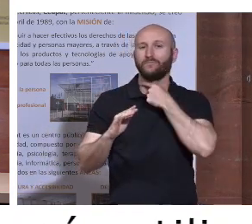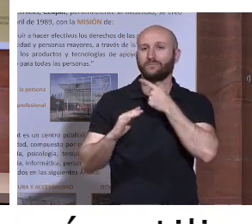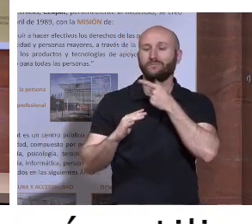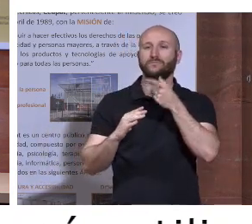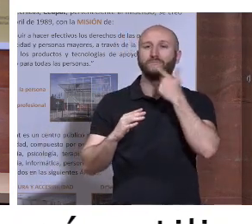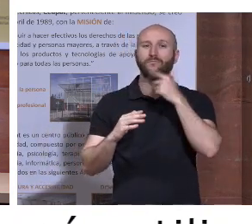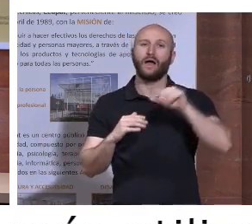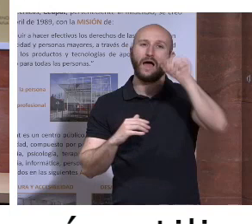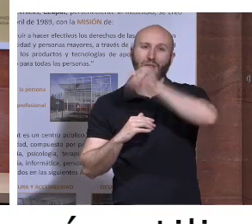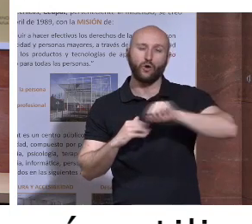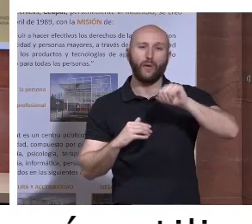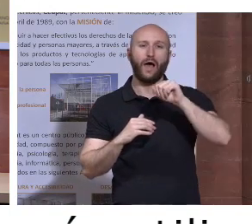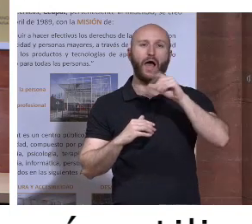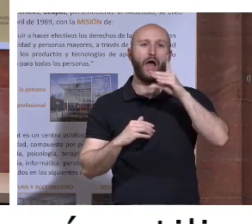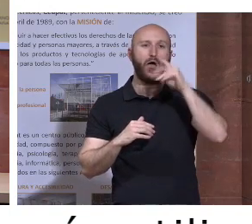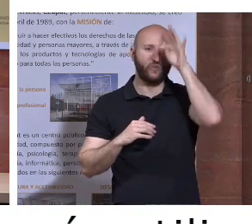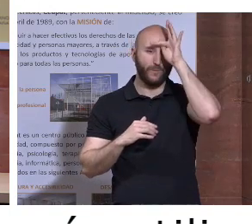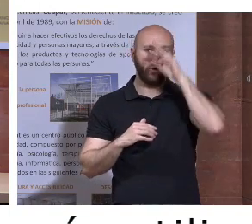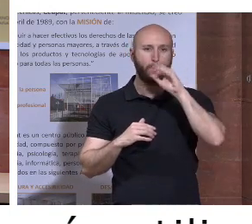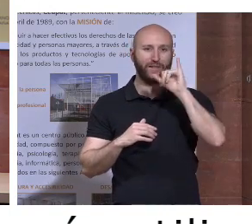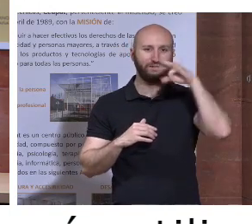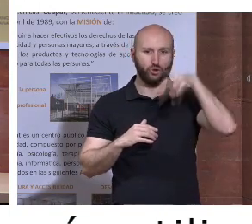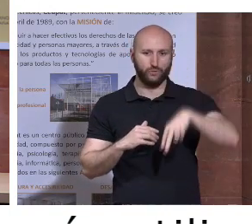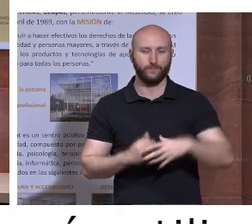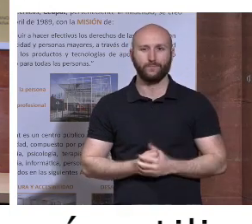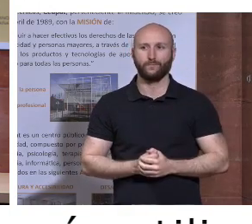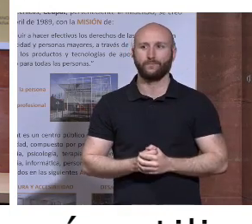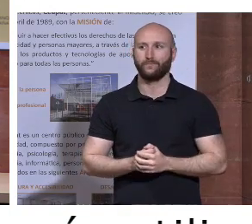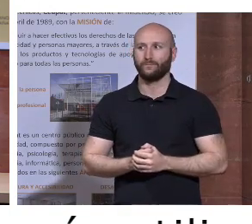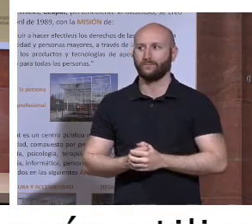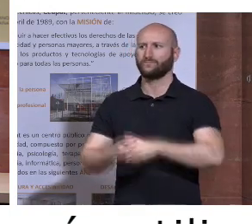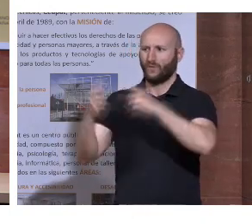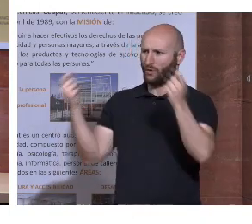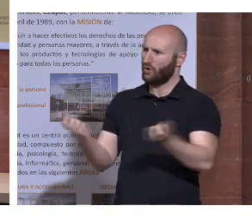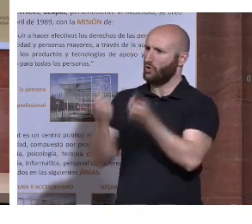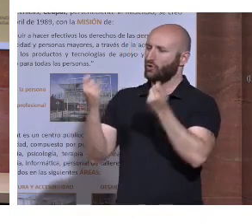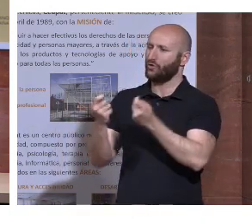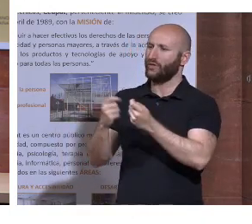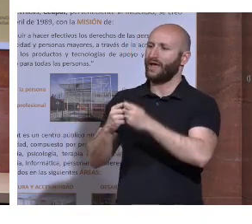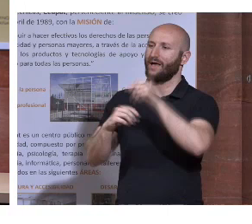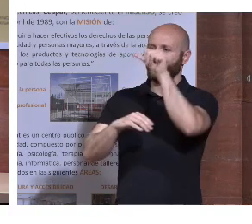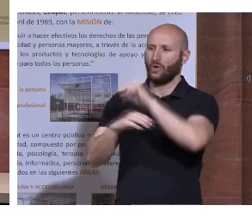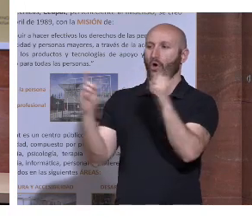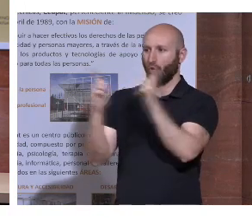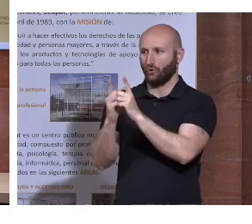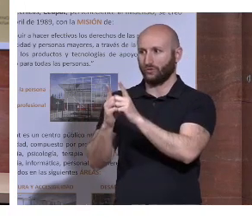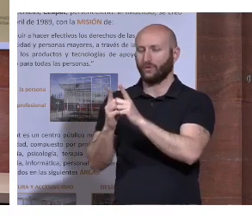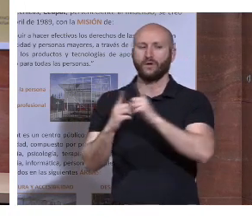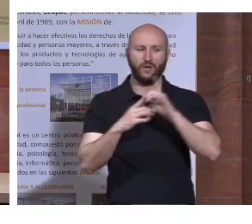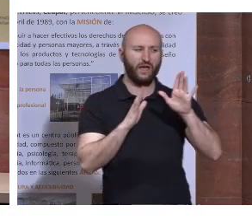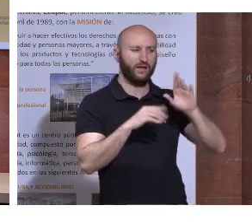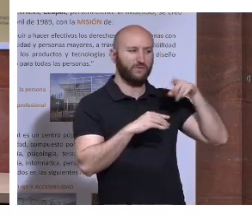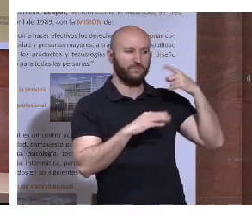arroba Domingo Pisón. Más fácil imposible. Y anuncia tu cortometraje, que lo sepan, que también merece la pena. Bueno, eso lo cuentas